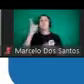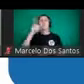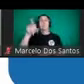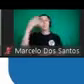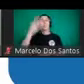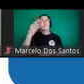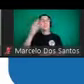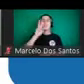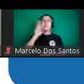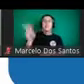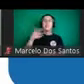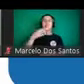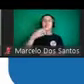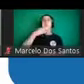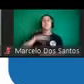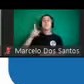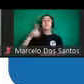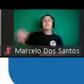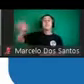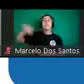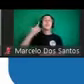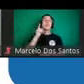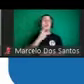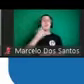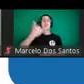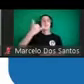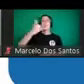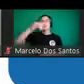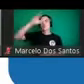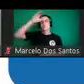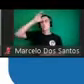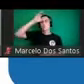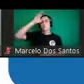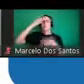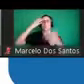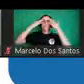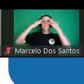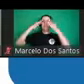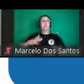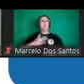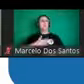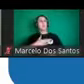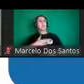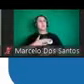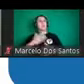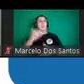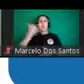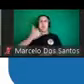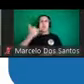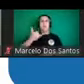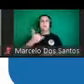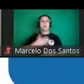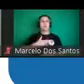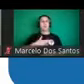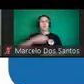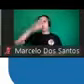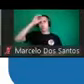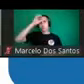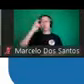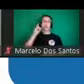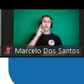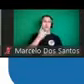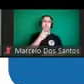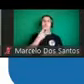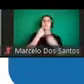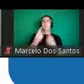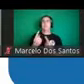los compañeros sordos, ¿verdad? Ellos se identifican con una cultura específica que es la cultura sorda, como lo dicen ellos, ¿verdad?